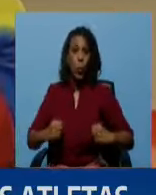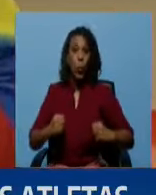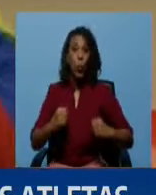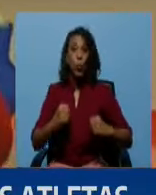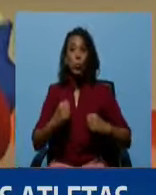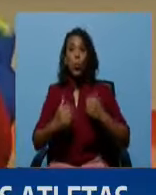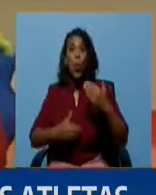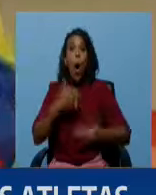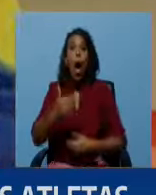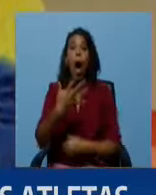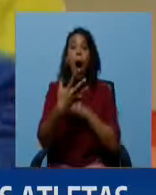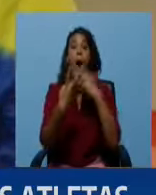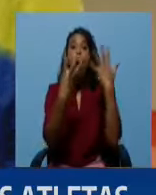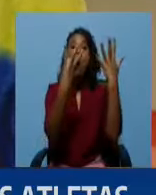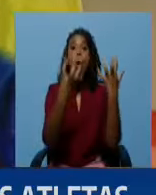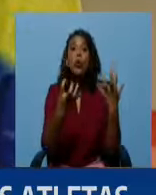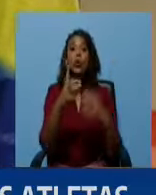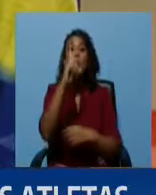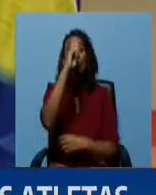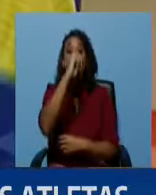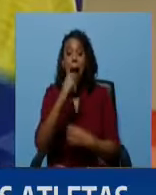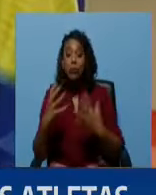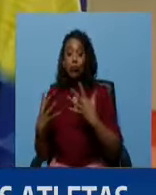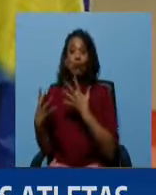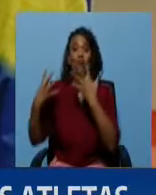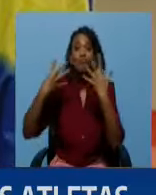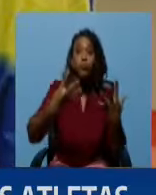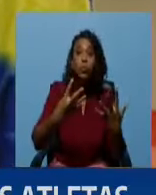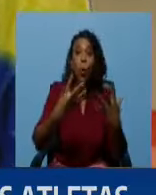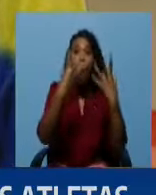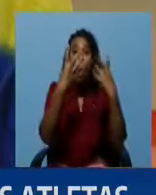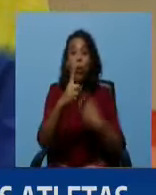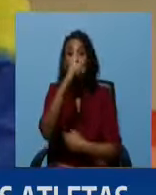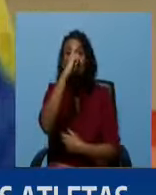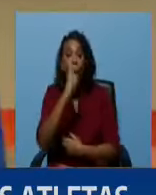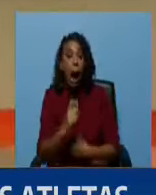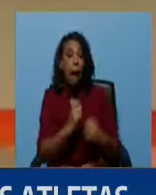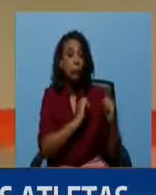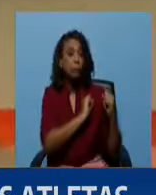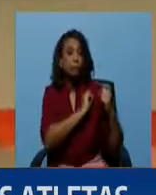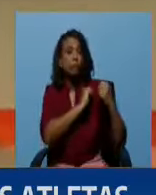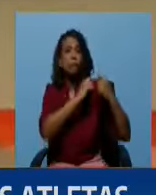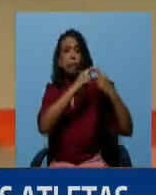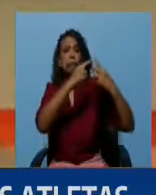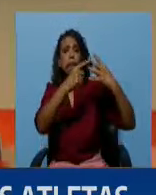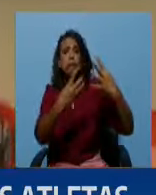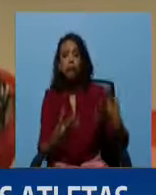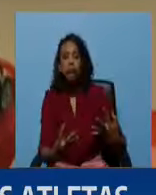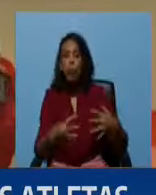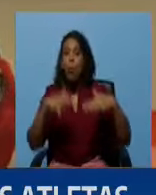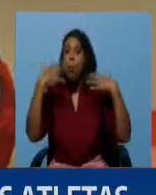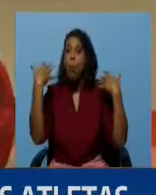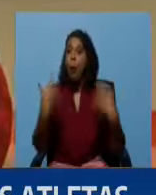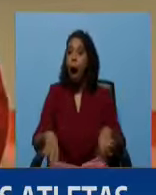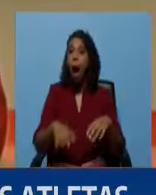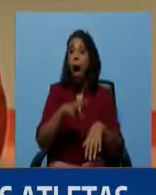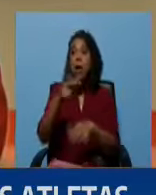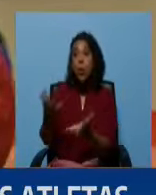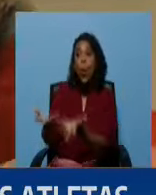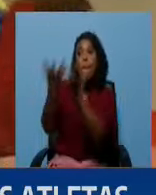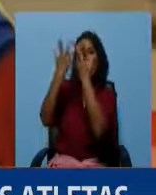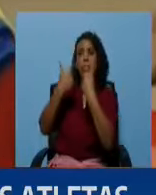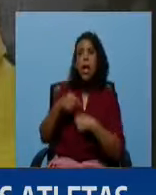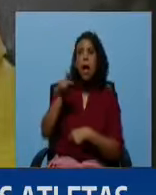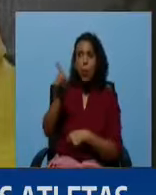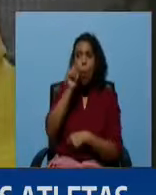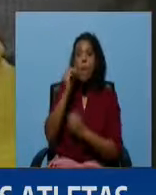un ciclo casi de 8 años. Era lo que me comentaba este ministro, este muchacho, que